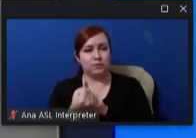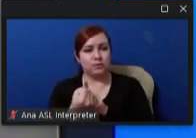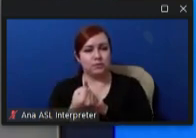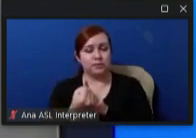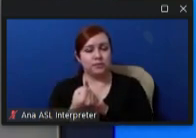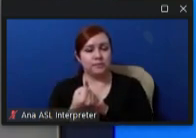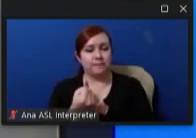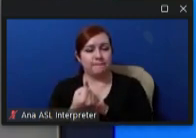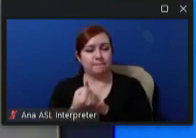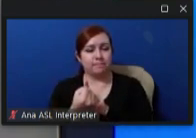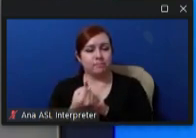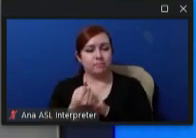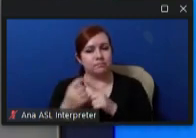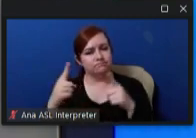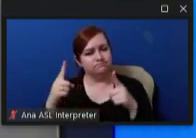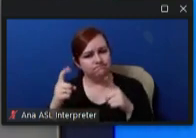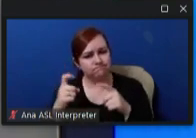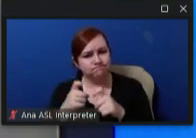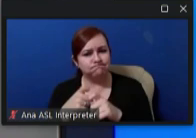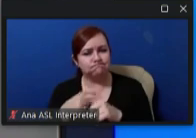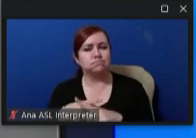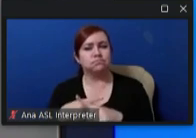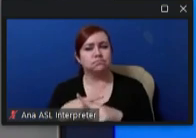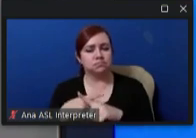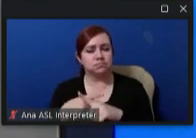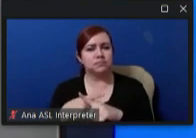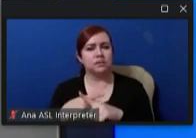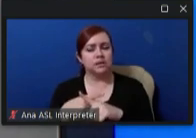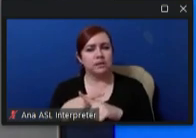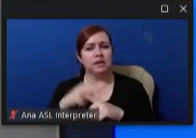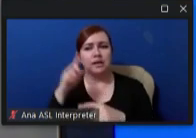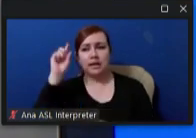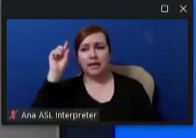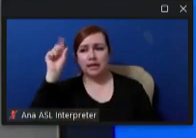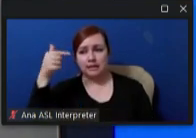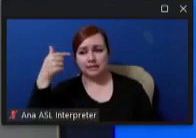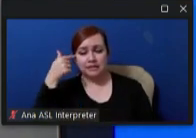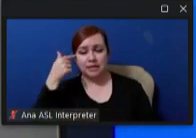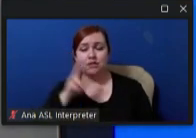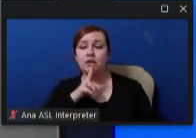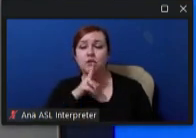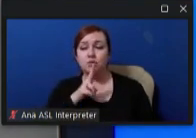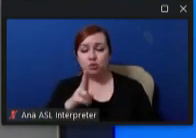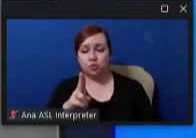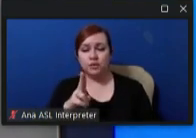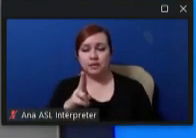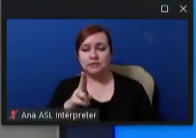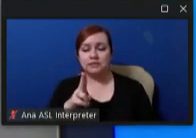relativamente compleja que ha enfrentado el Estado de Honduras, vinculada a